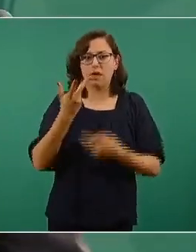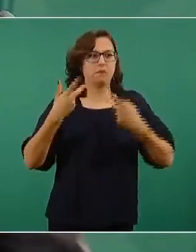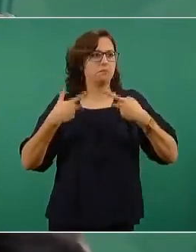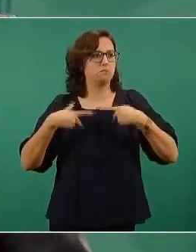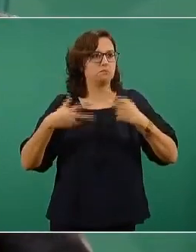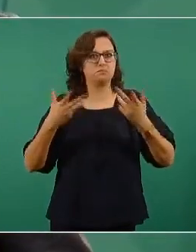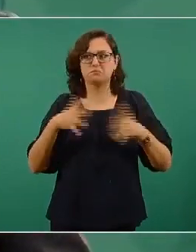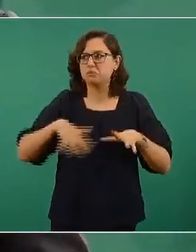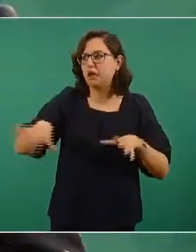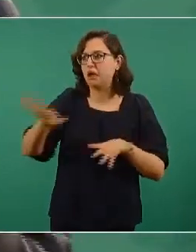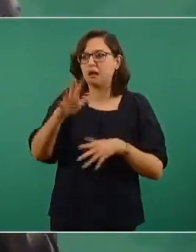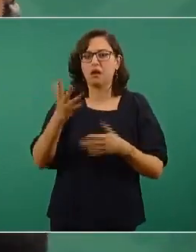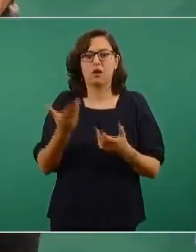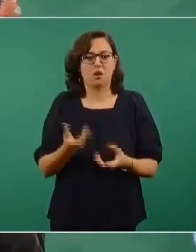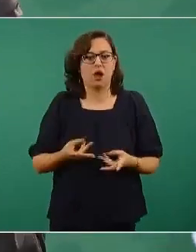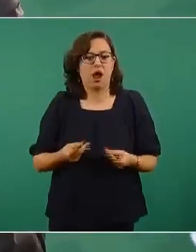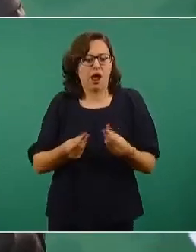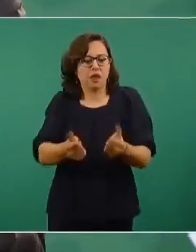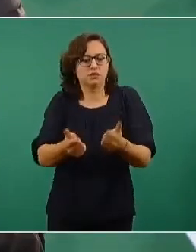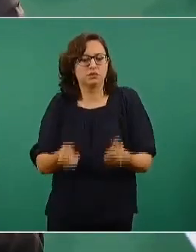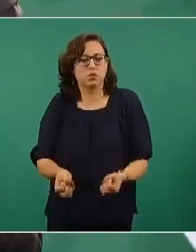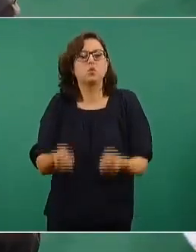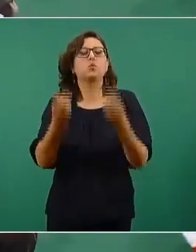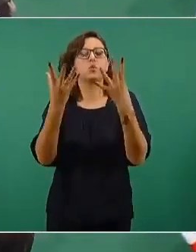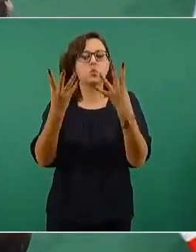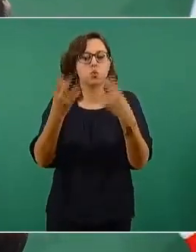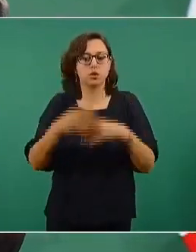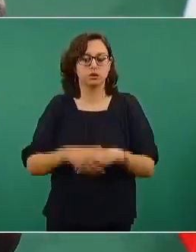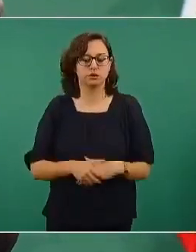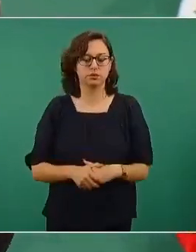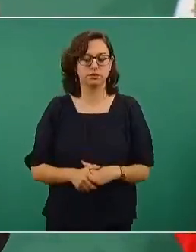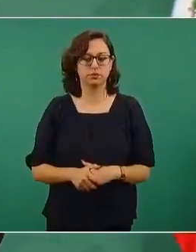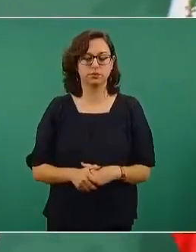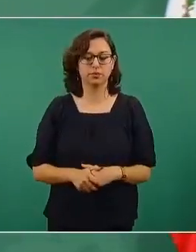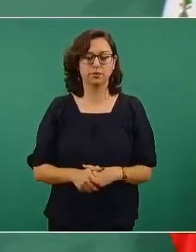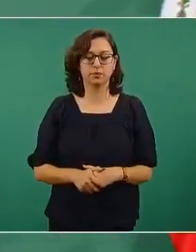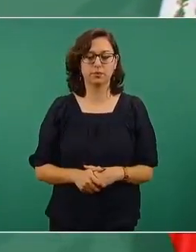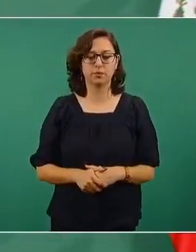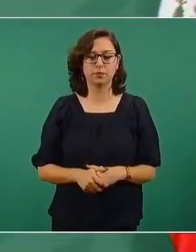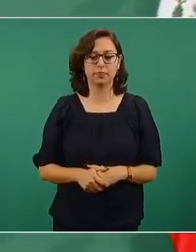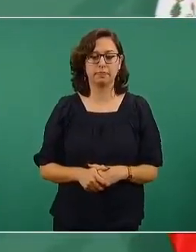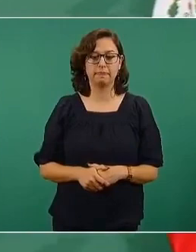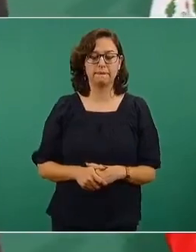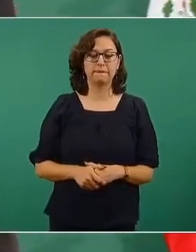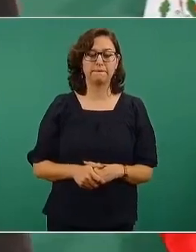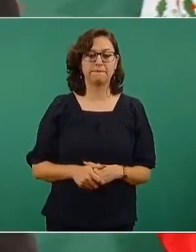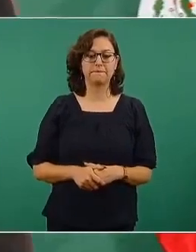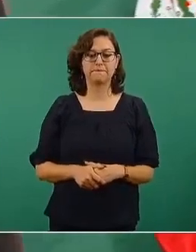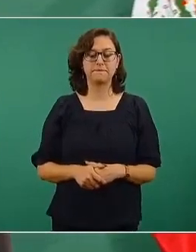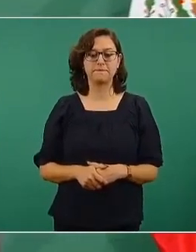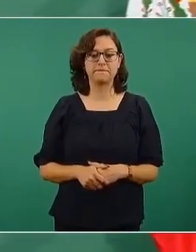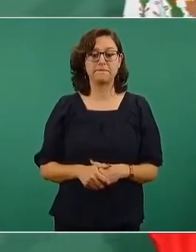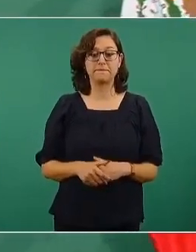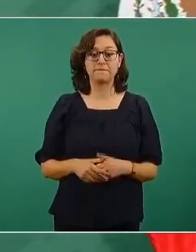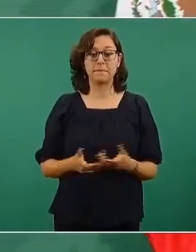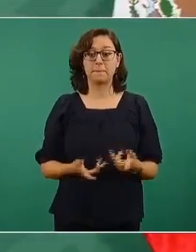pueblo, cuánto es en dinero. Bueno, ese consumo